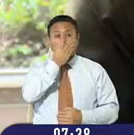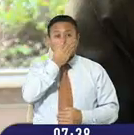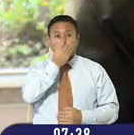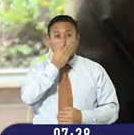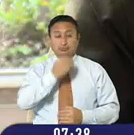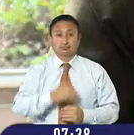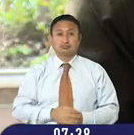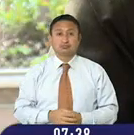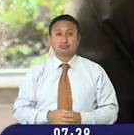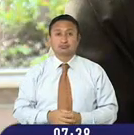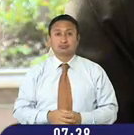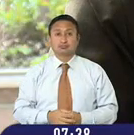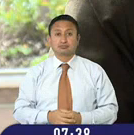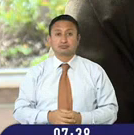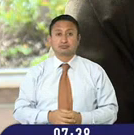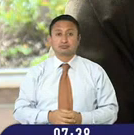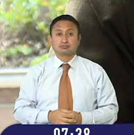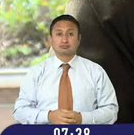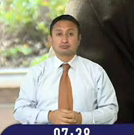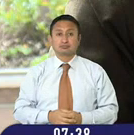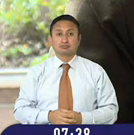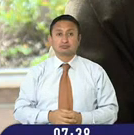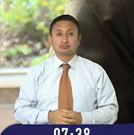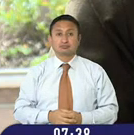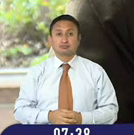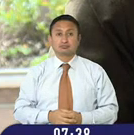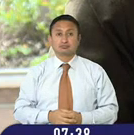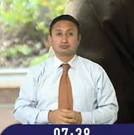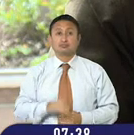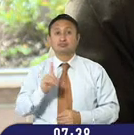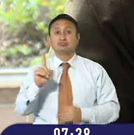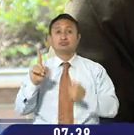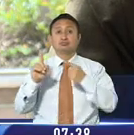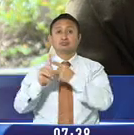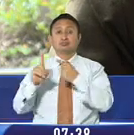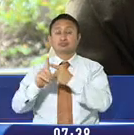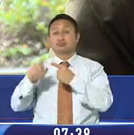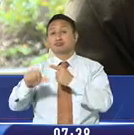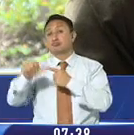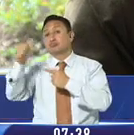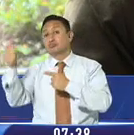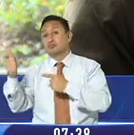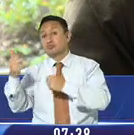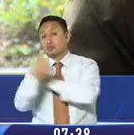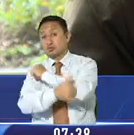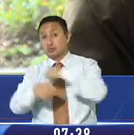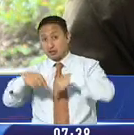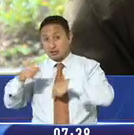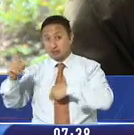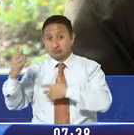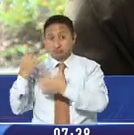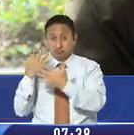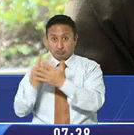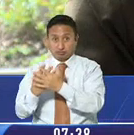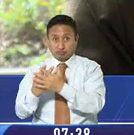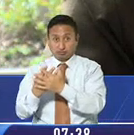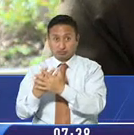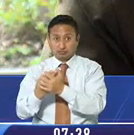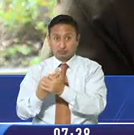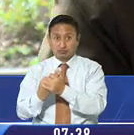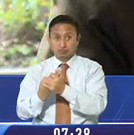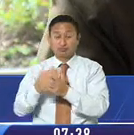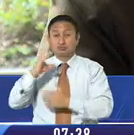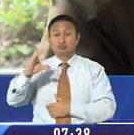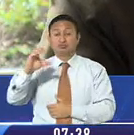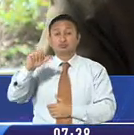El uno había sido detenido en un país fuera del Ecuador, en este caso Carlos